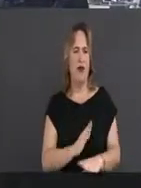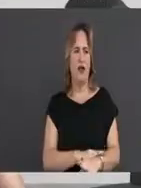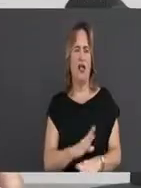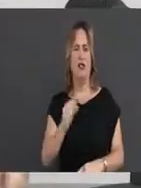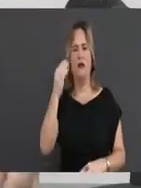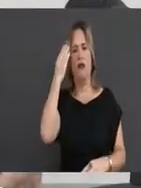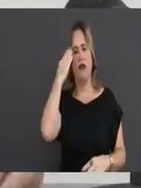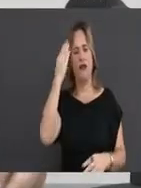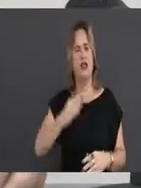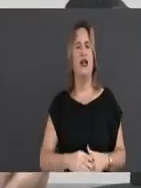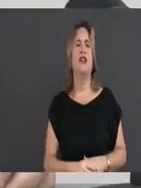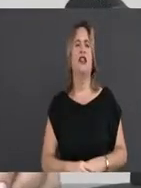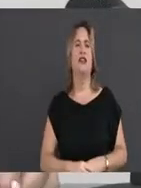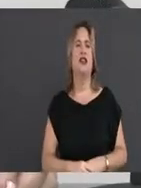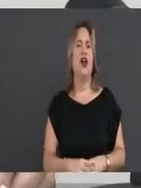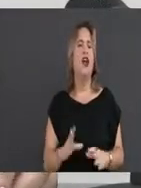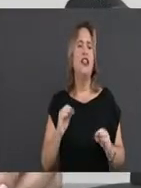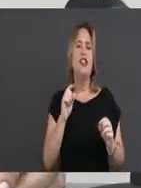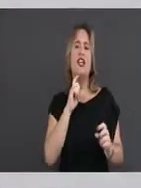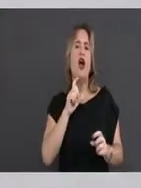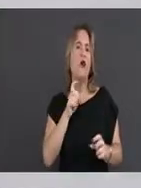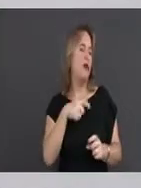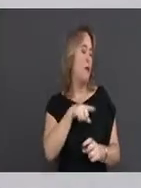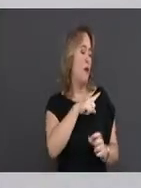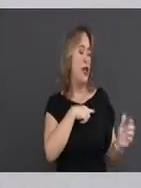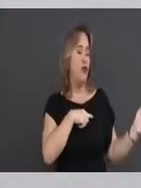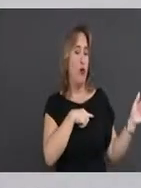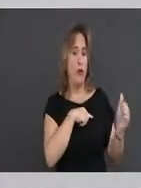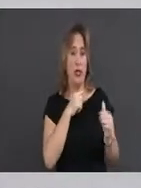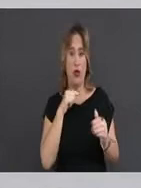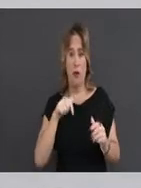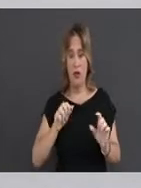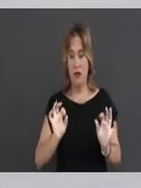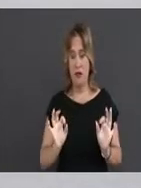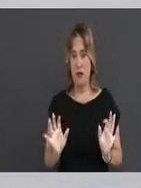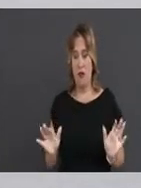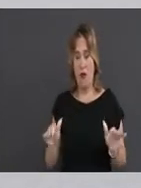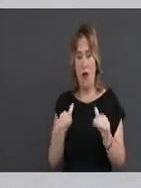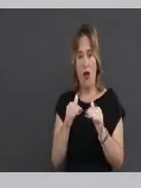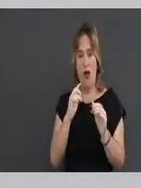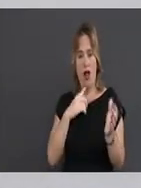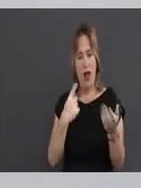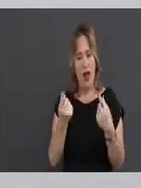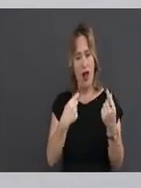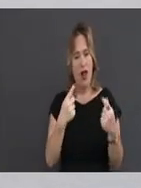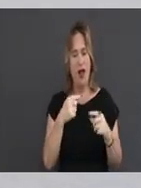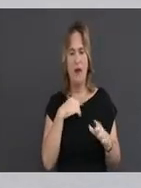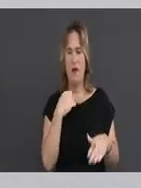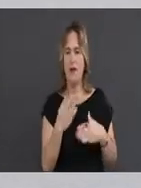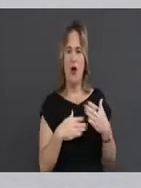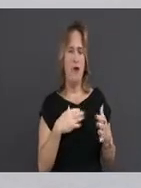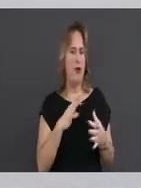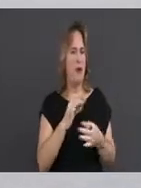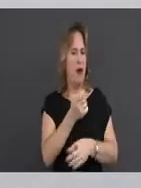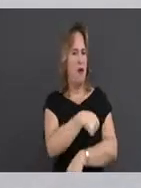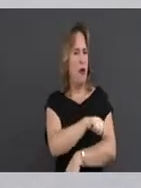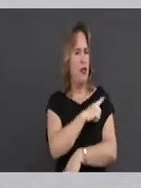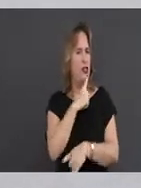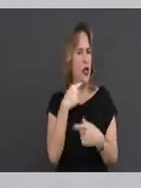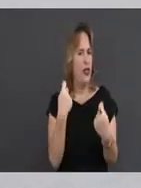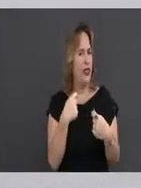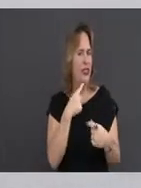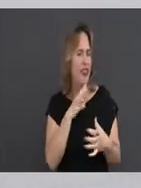Muchas gracias. Bueno, desde la última vez que nos encontramos en esta misma mesa, dialogamos muchos temas polémicos para la población que tienen